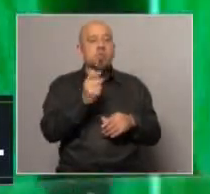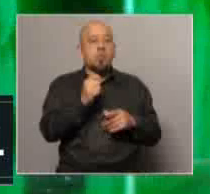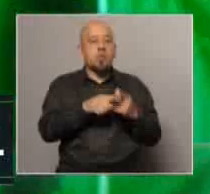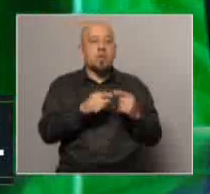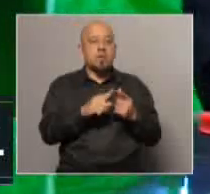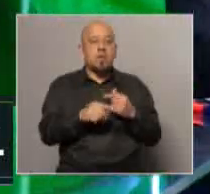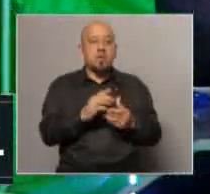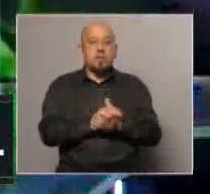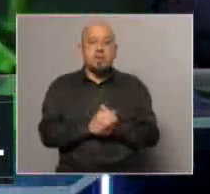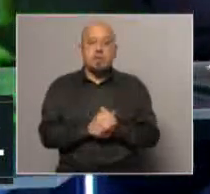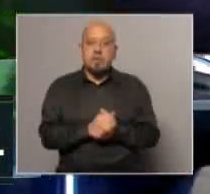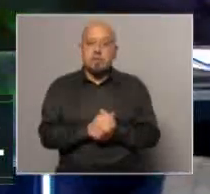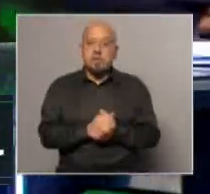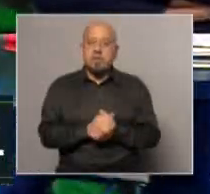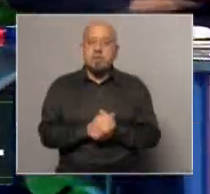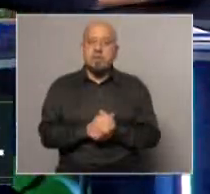Se entendió, muy claro.